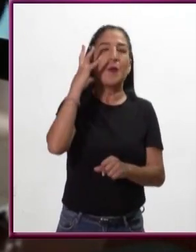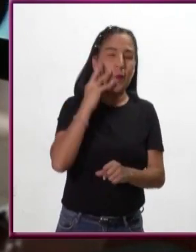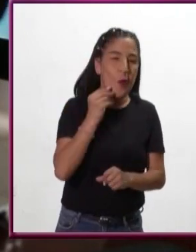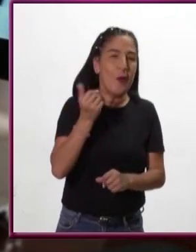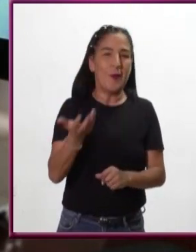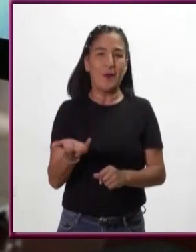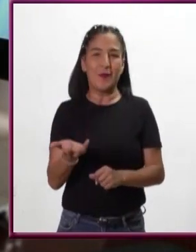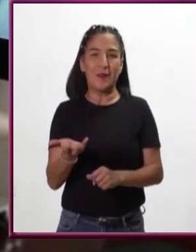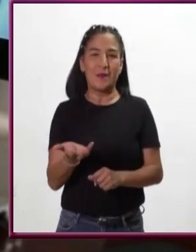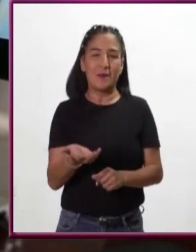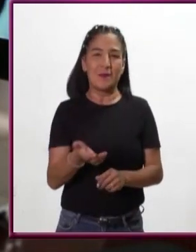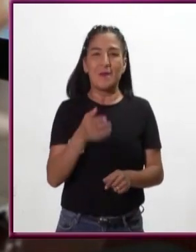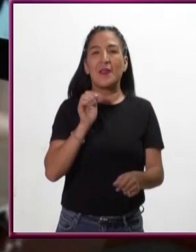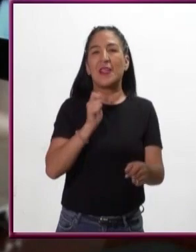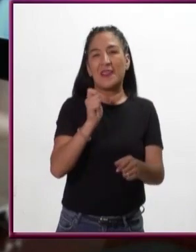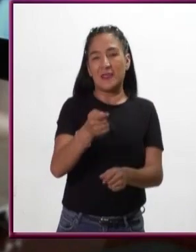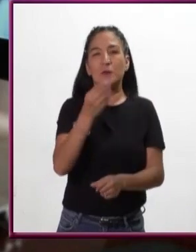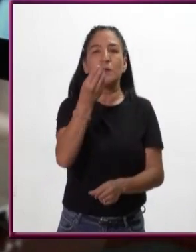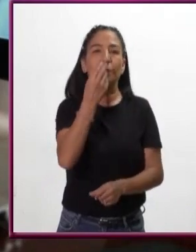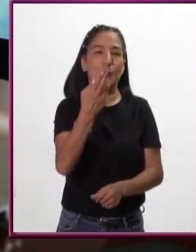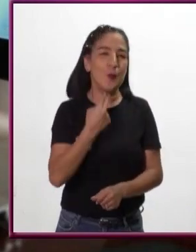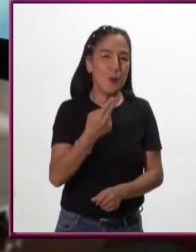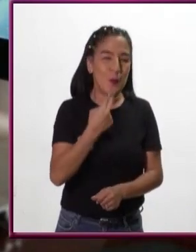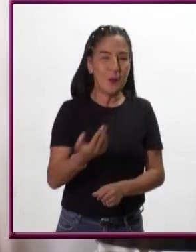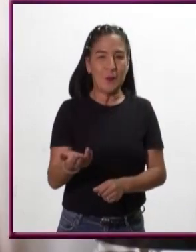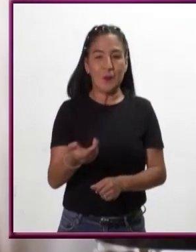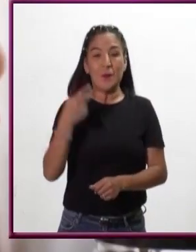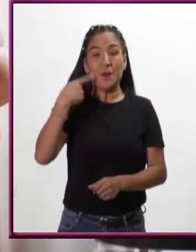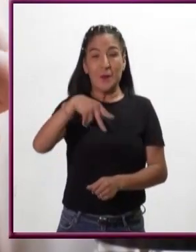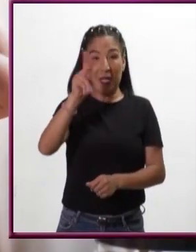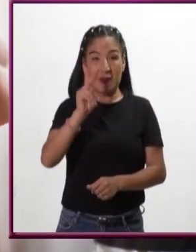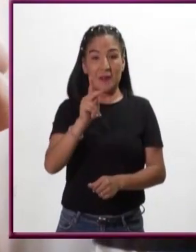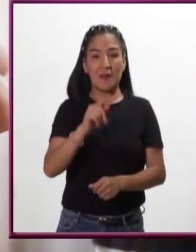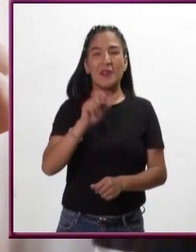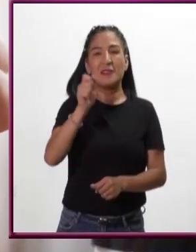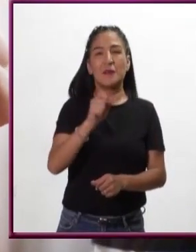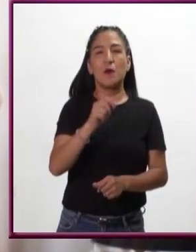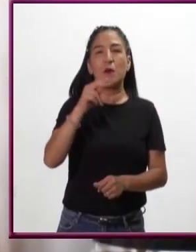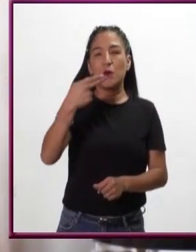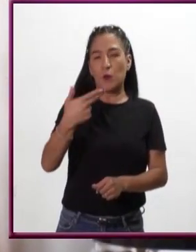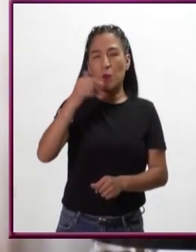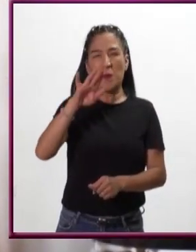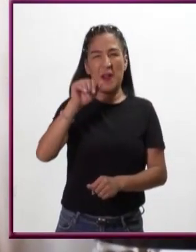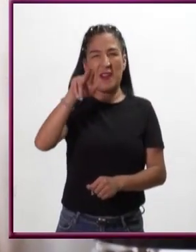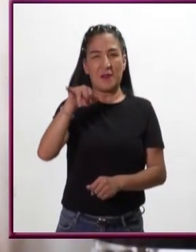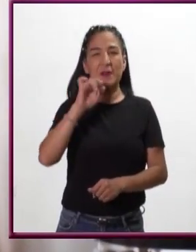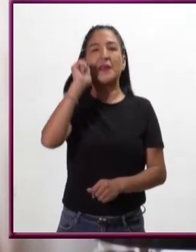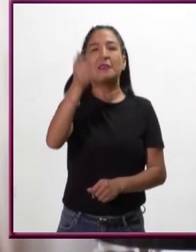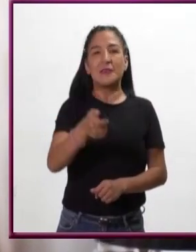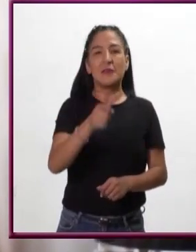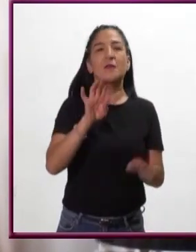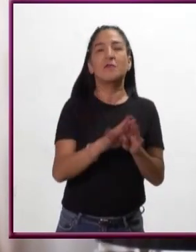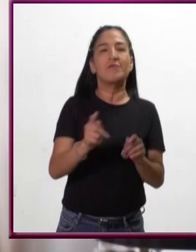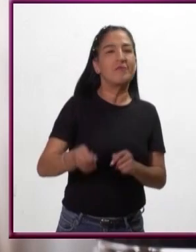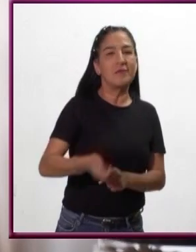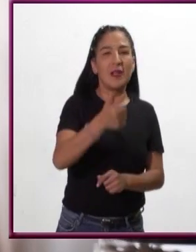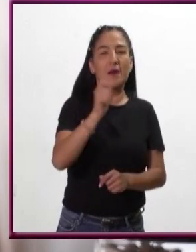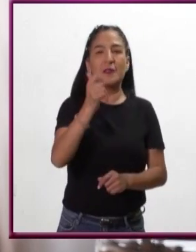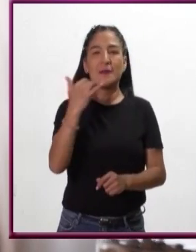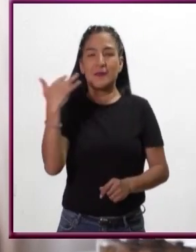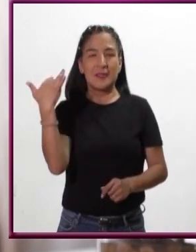con limón, con algo que comemos, ¿no? Dulce. Pero el umami es, por ejemplo, lo denominan